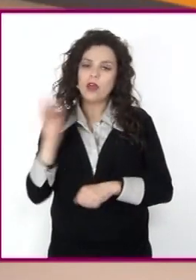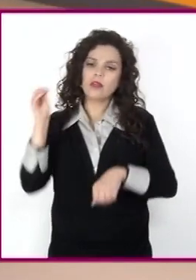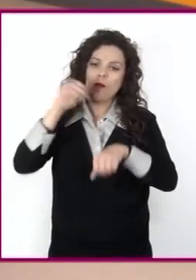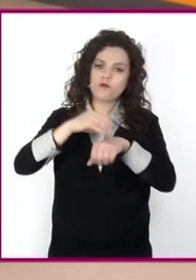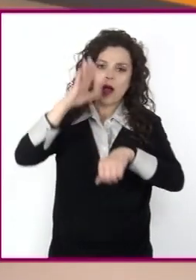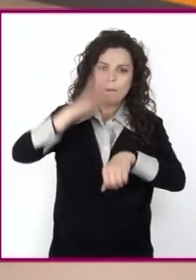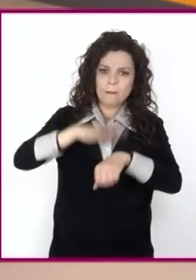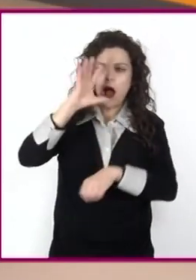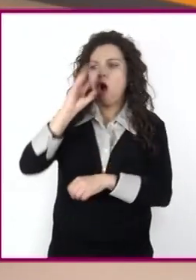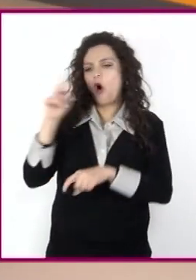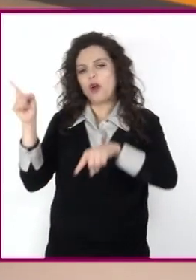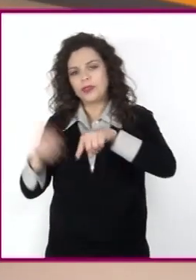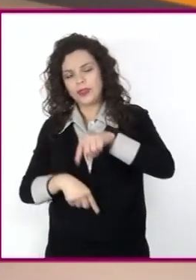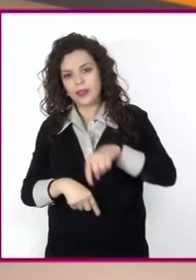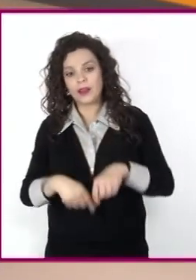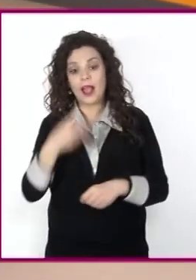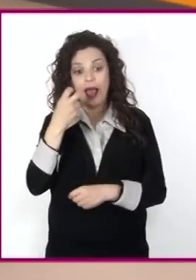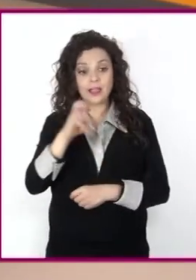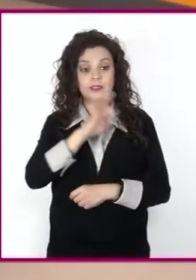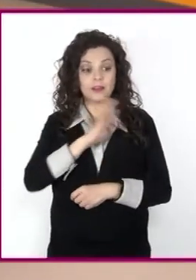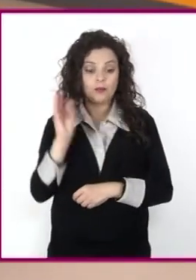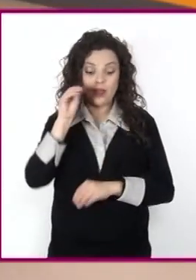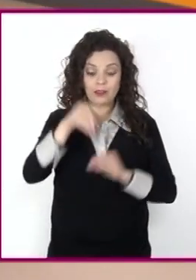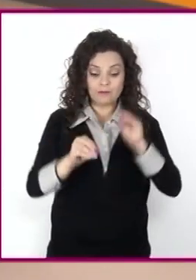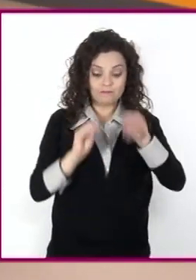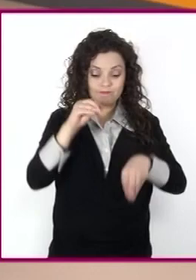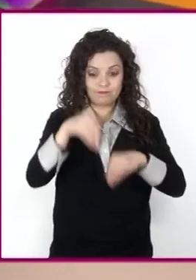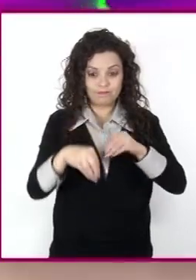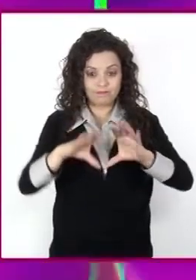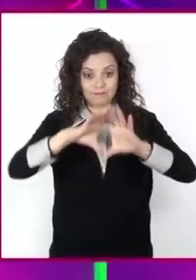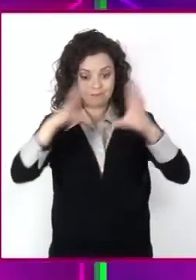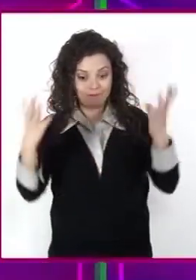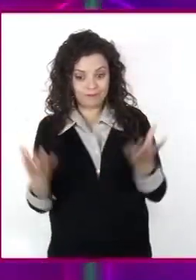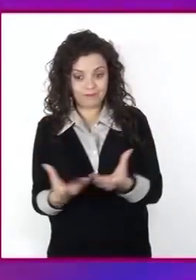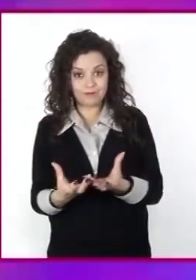podemos integrar a nuestro modelo. Muy fácil, ¿verdad?